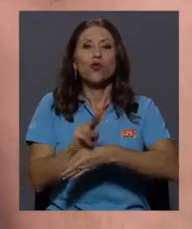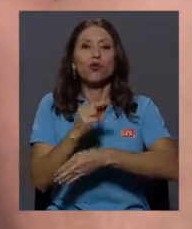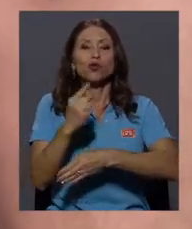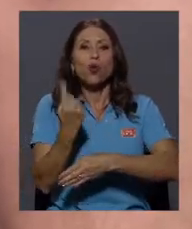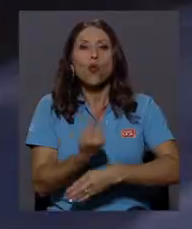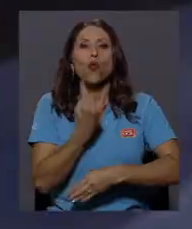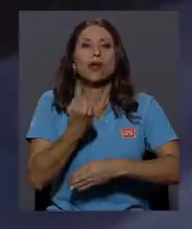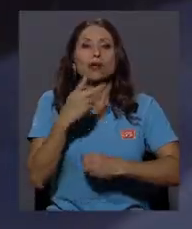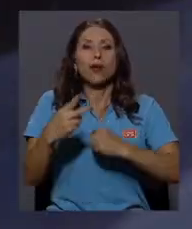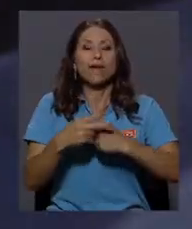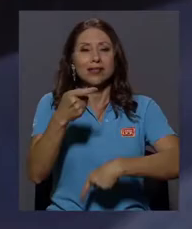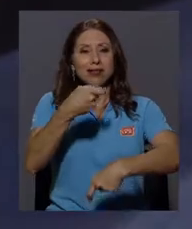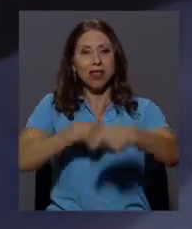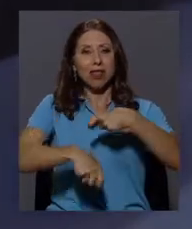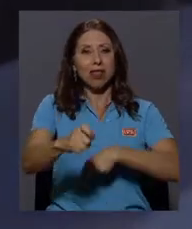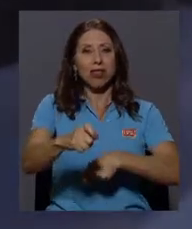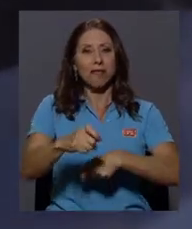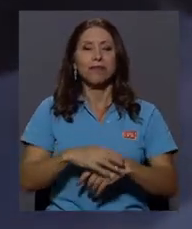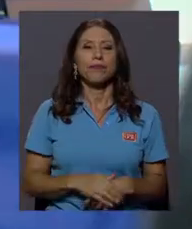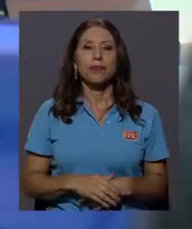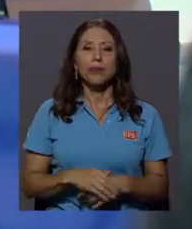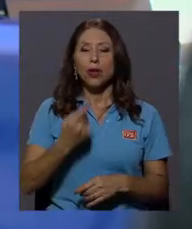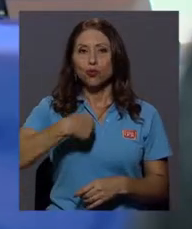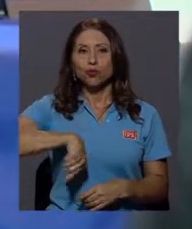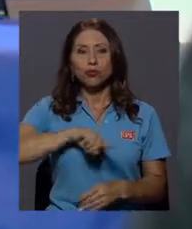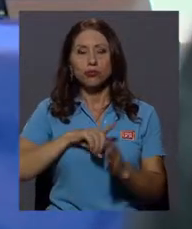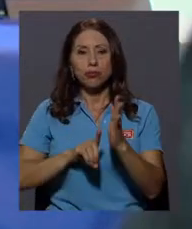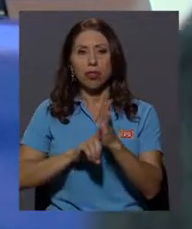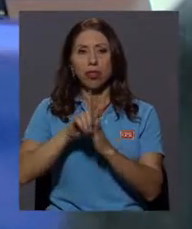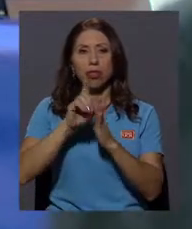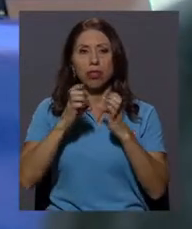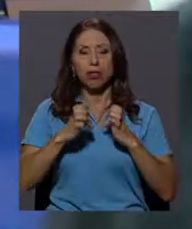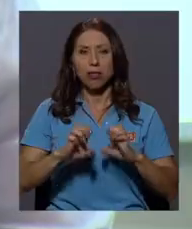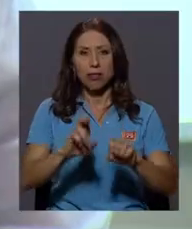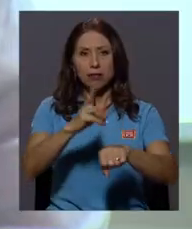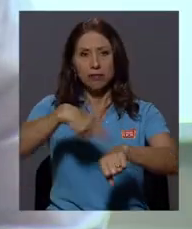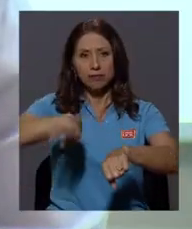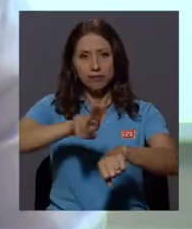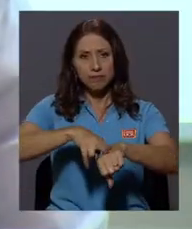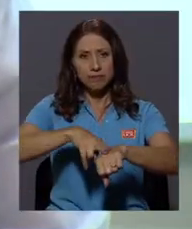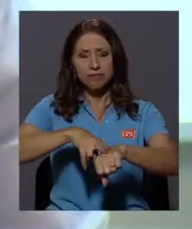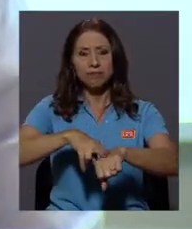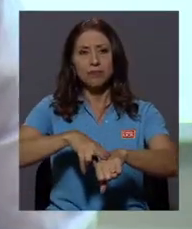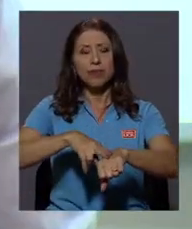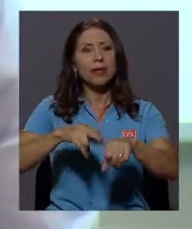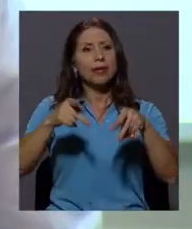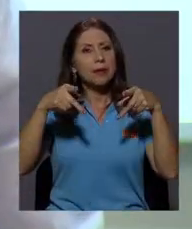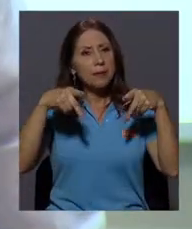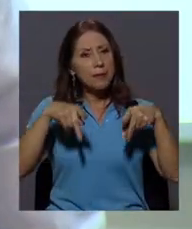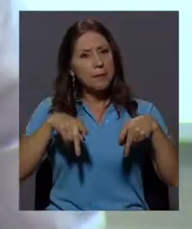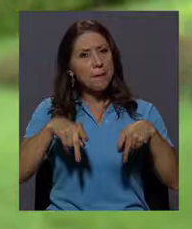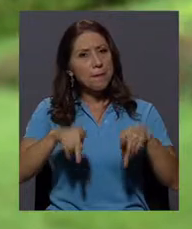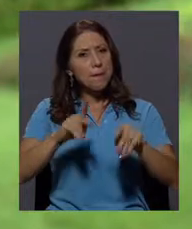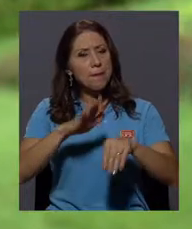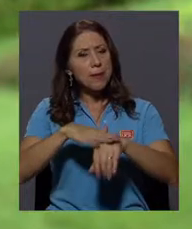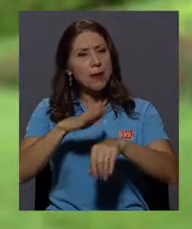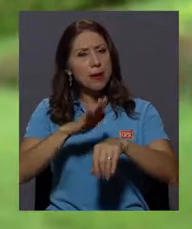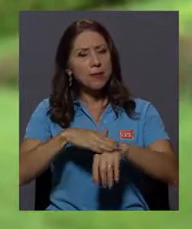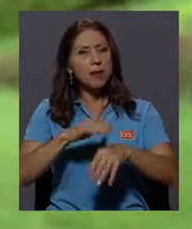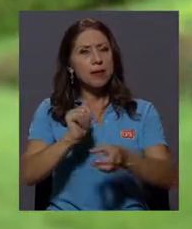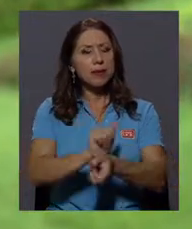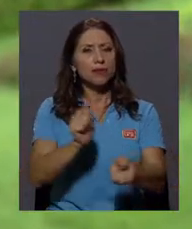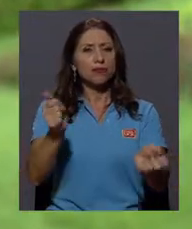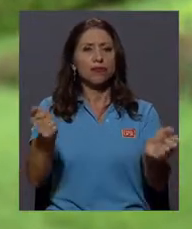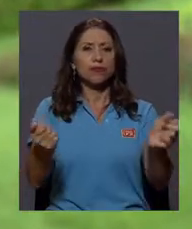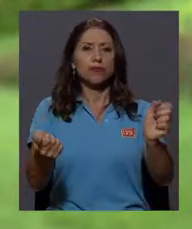único uso desarrollamos una estrategia nacional que permite generar un